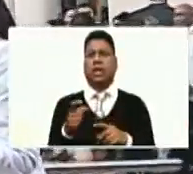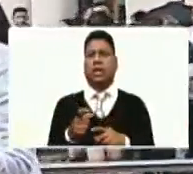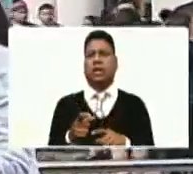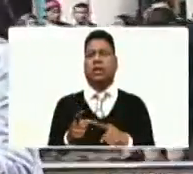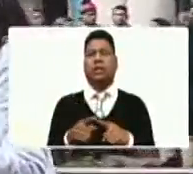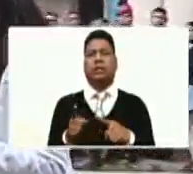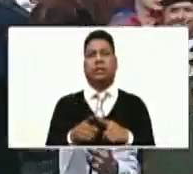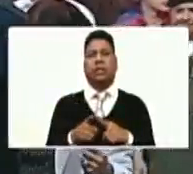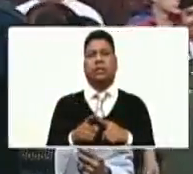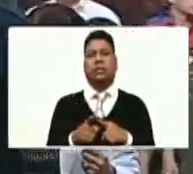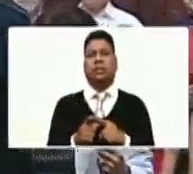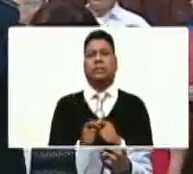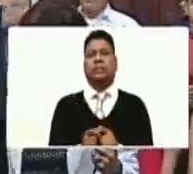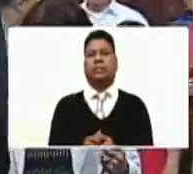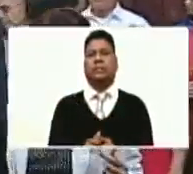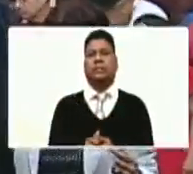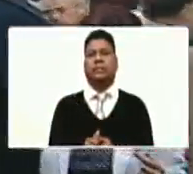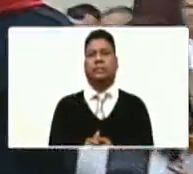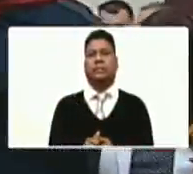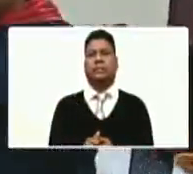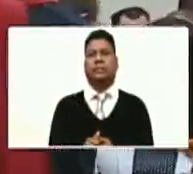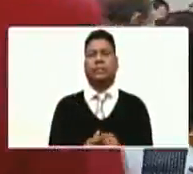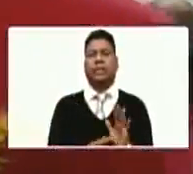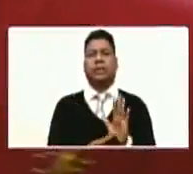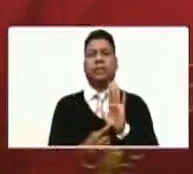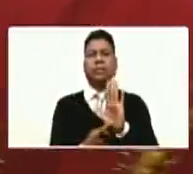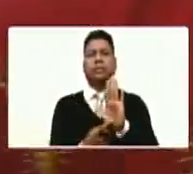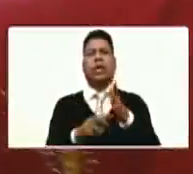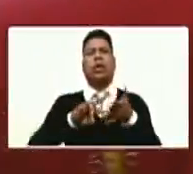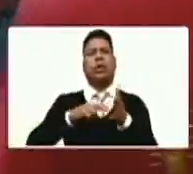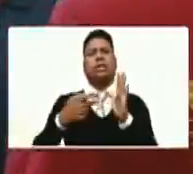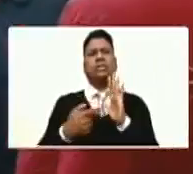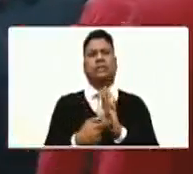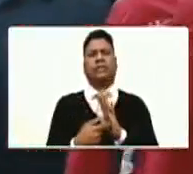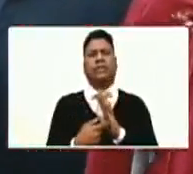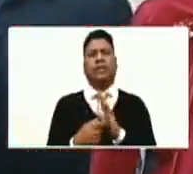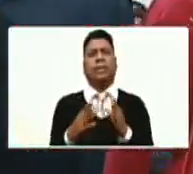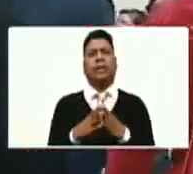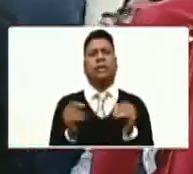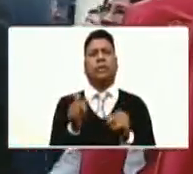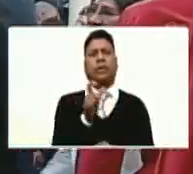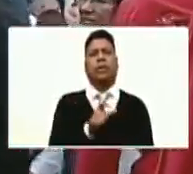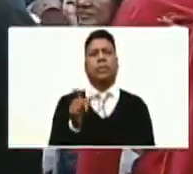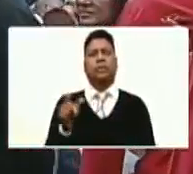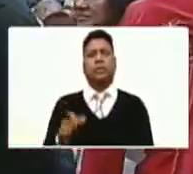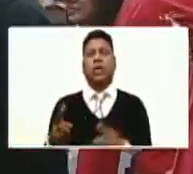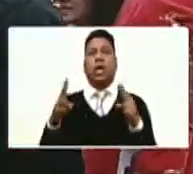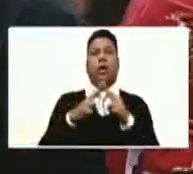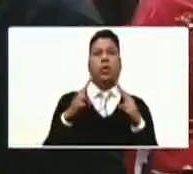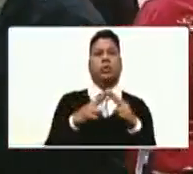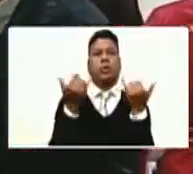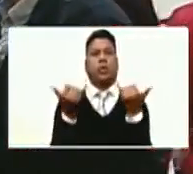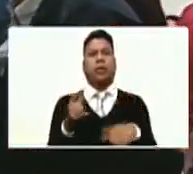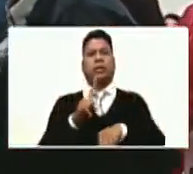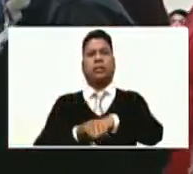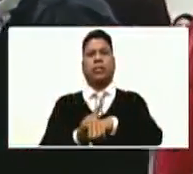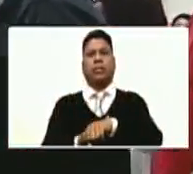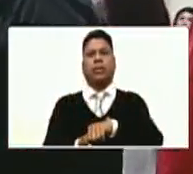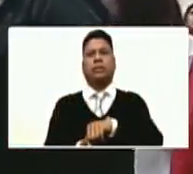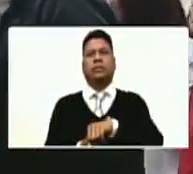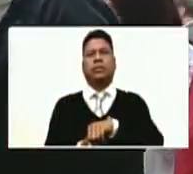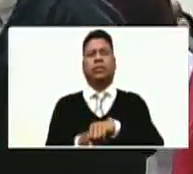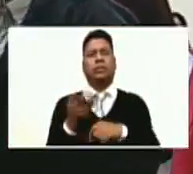para poder reflejar lo que significa para quienes conocieron al comandante este momento. Sin